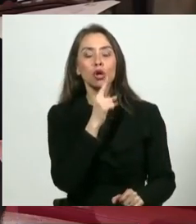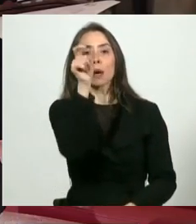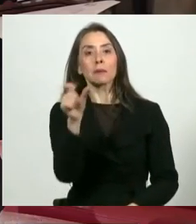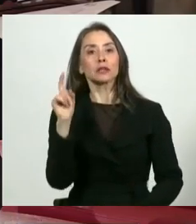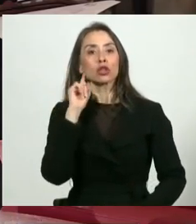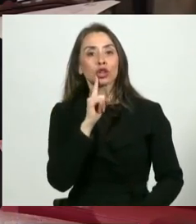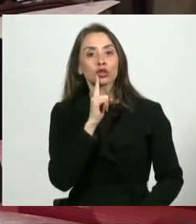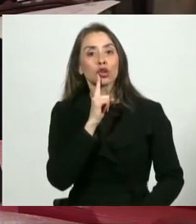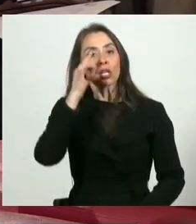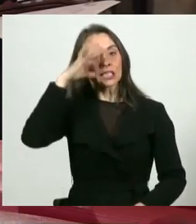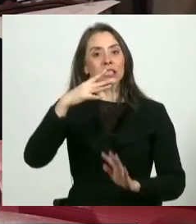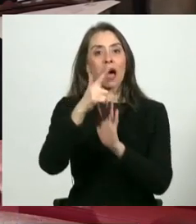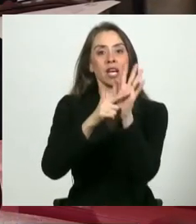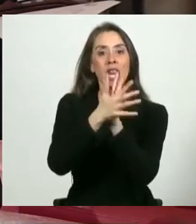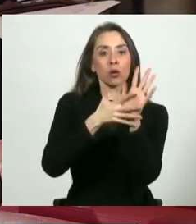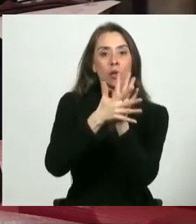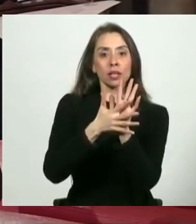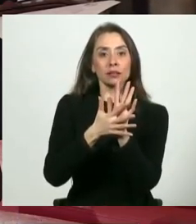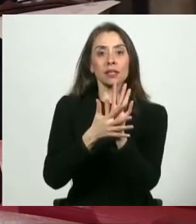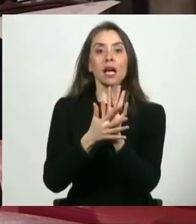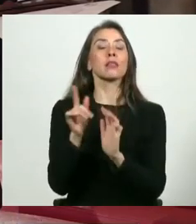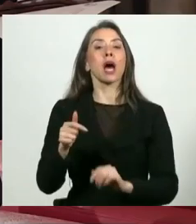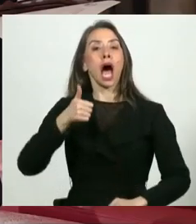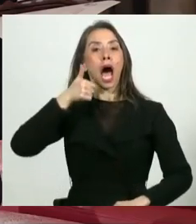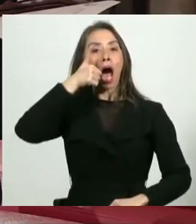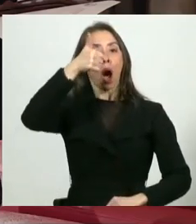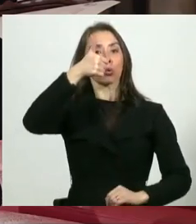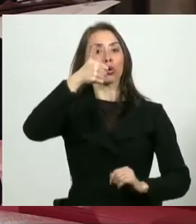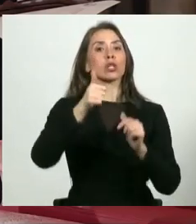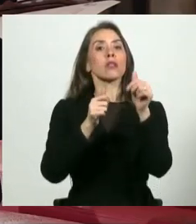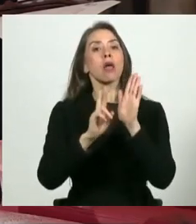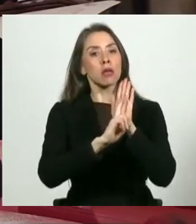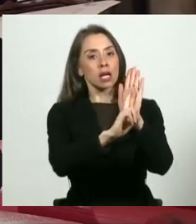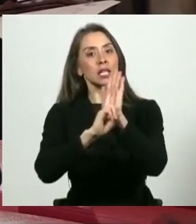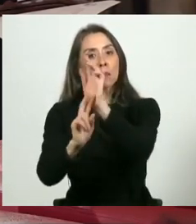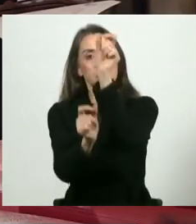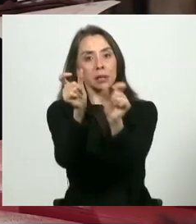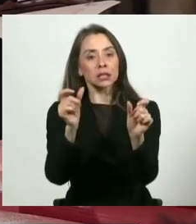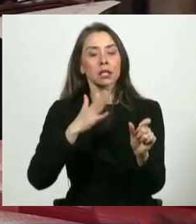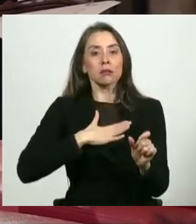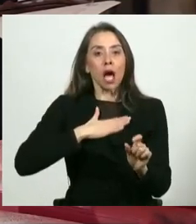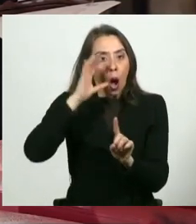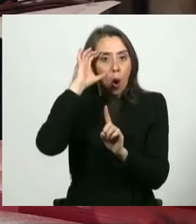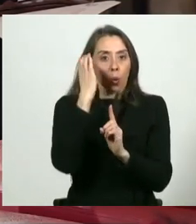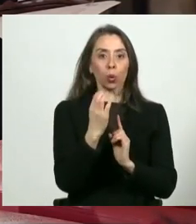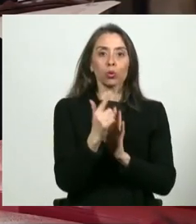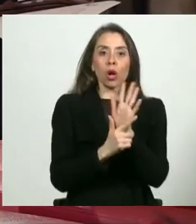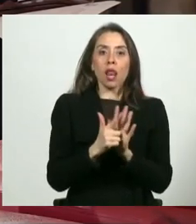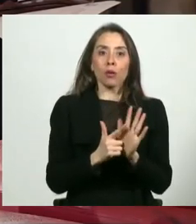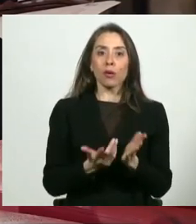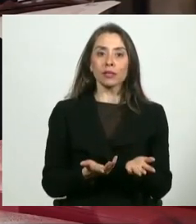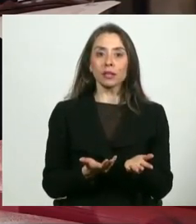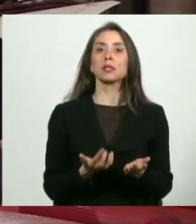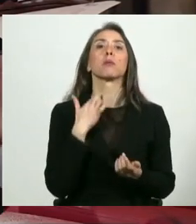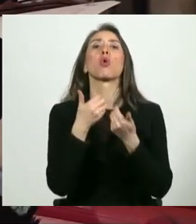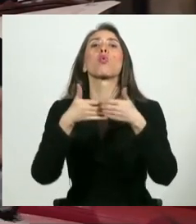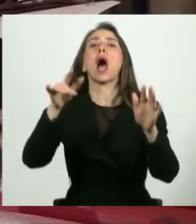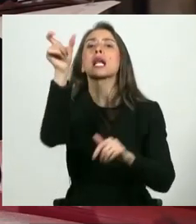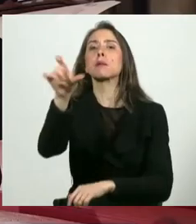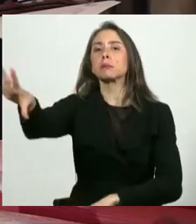son las que saben la lengua de señas. Son las autoridades, los representantes, los que tienen la cultura de la lengua de señas. ¿Por qué